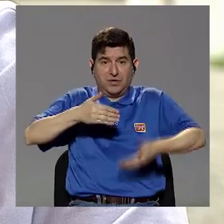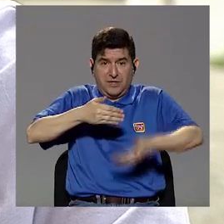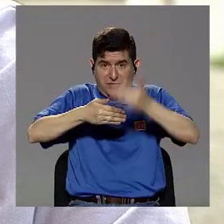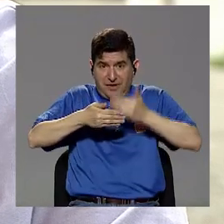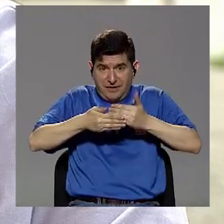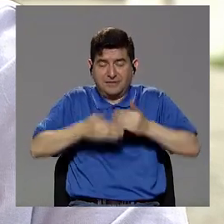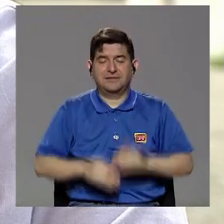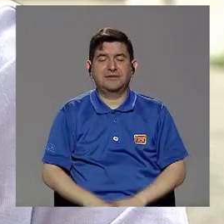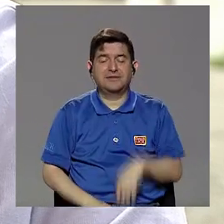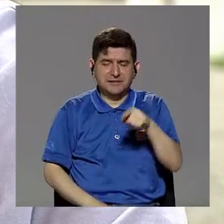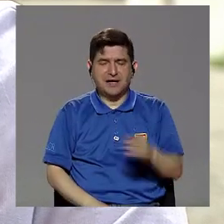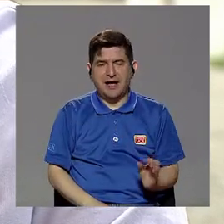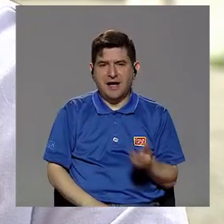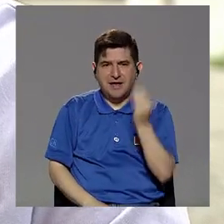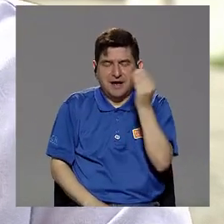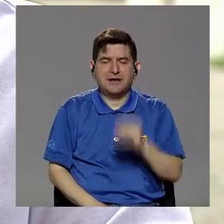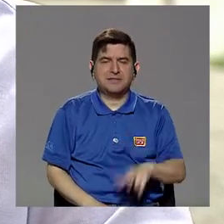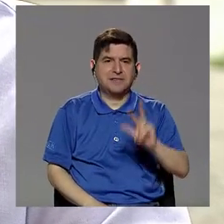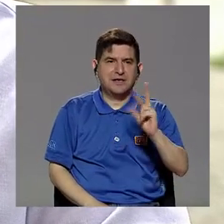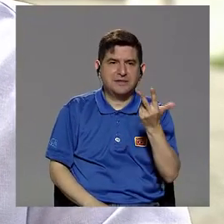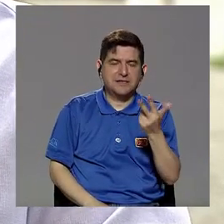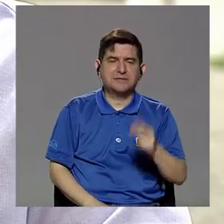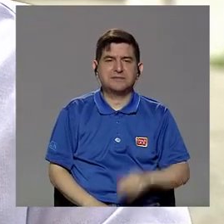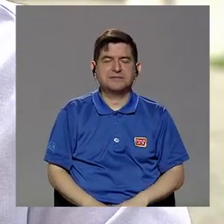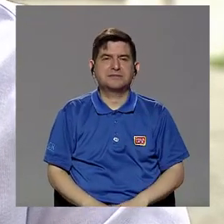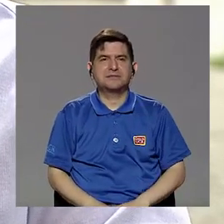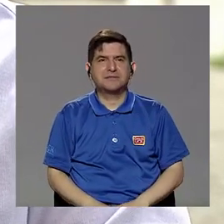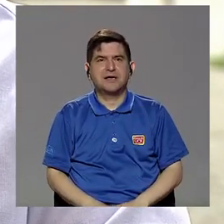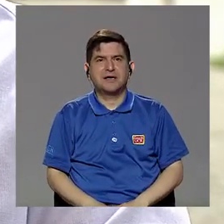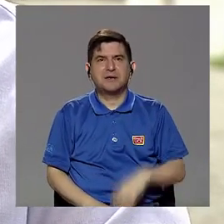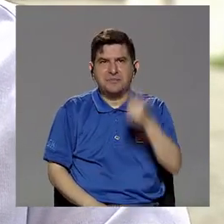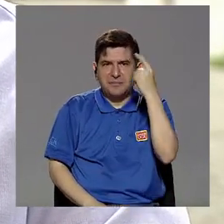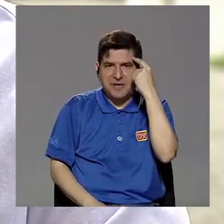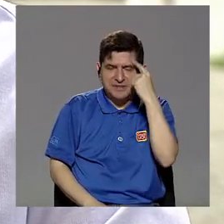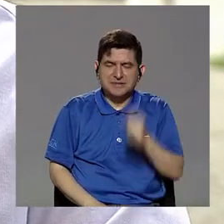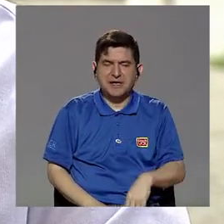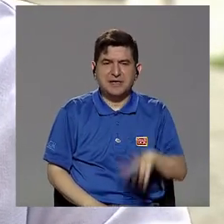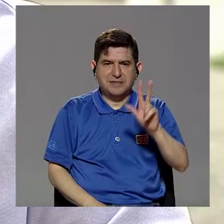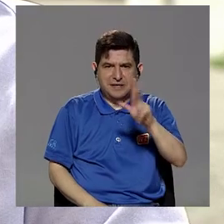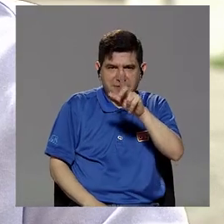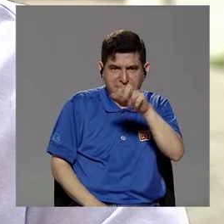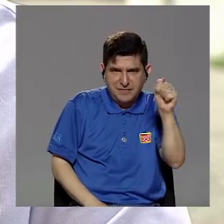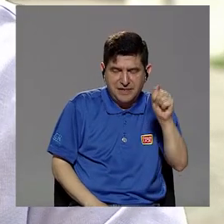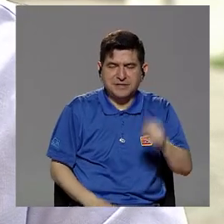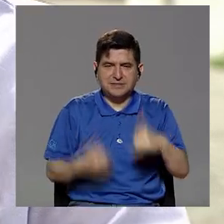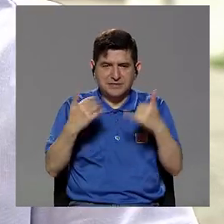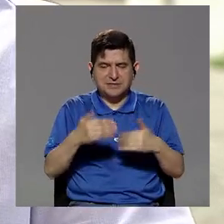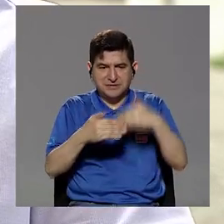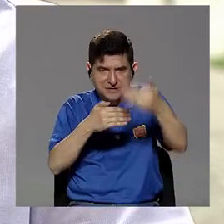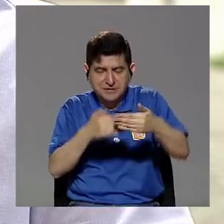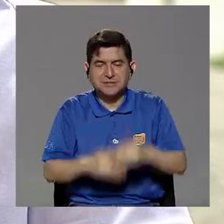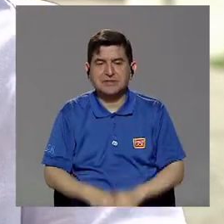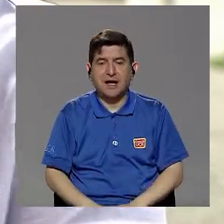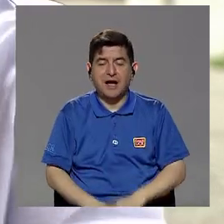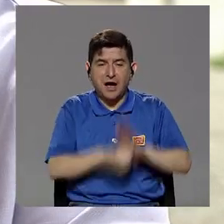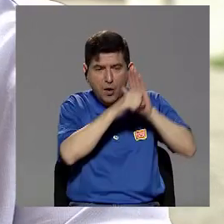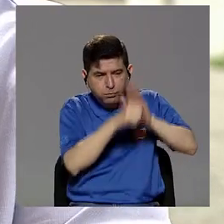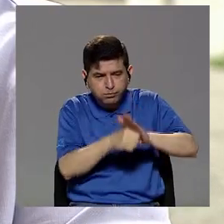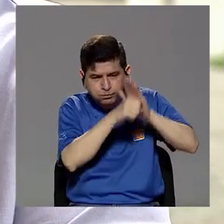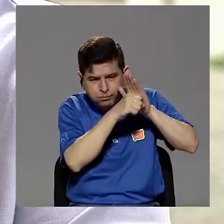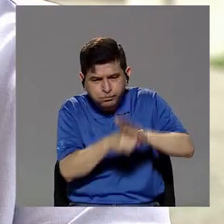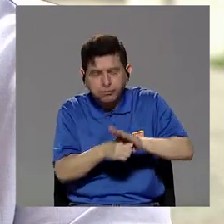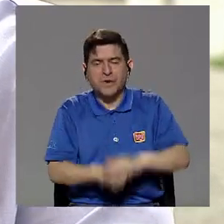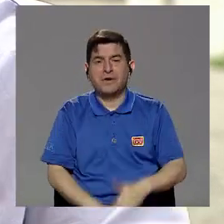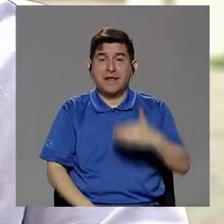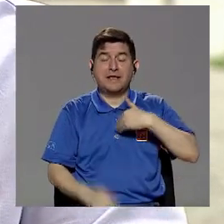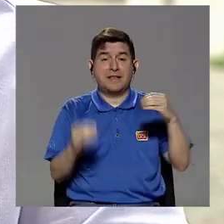vejiga. Entonces, donde va creciendo el bebé, al tercer, cuarto trimestre, que es que es donde está más grande, ¿verdad? Le va a